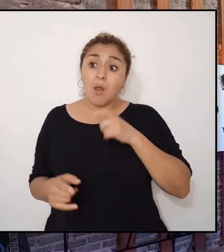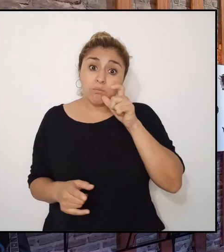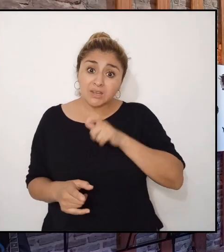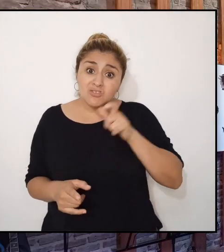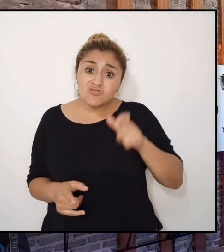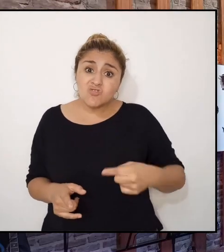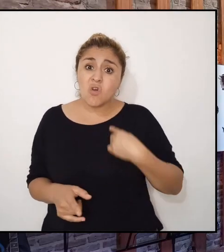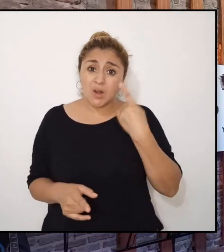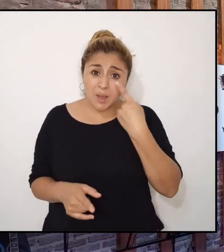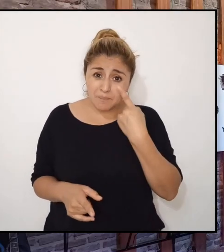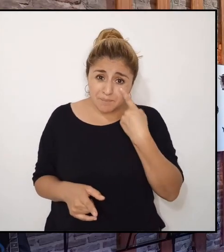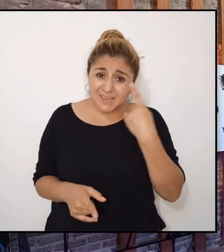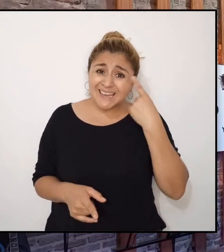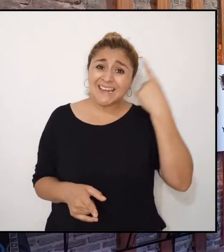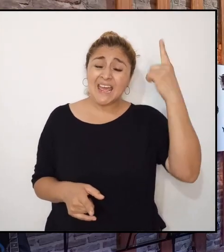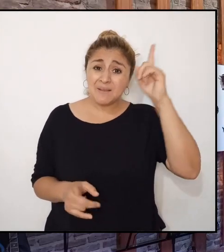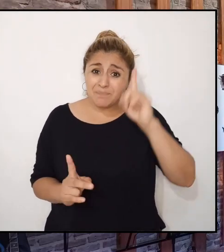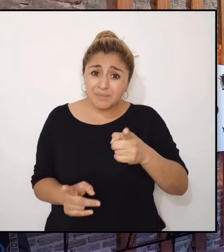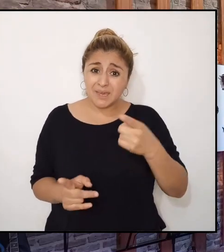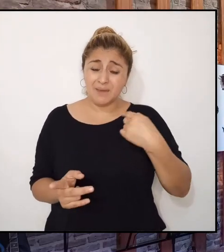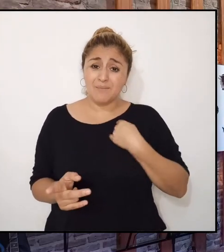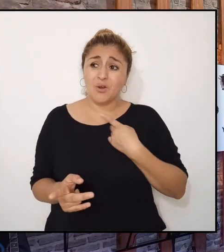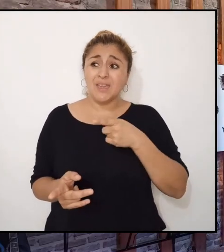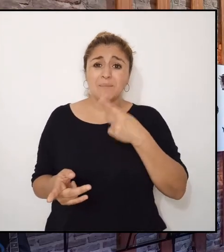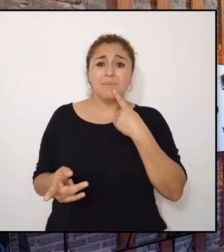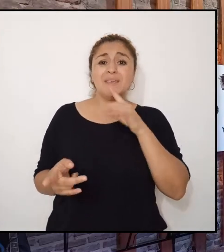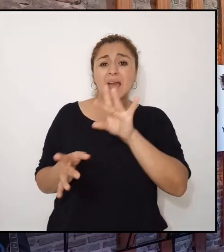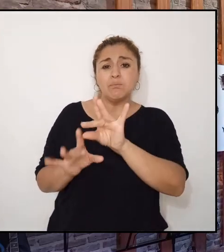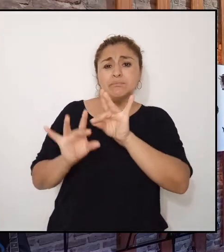lado. Hay otro movimiento